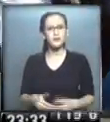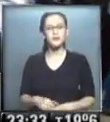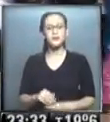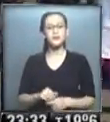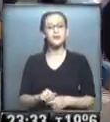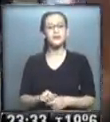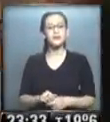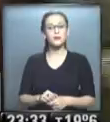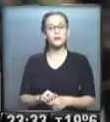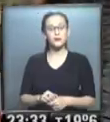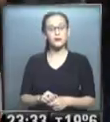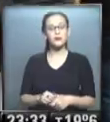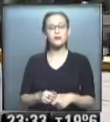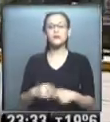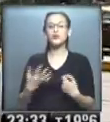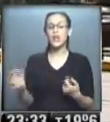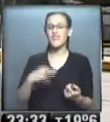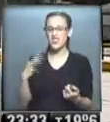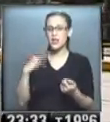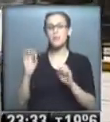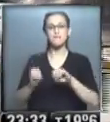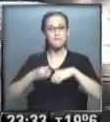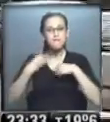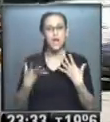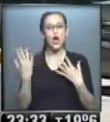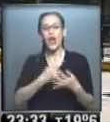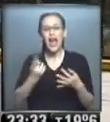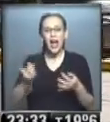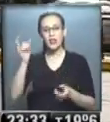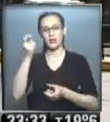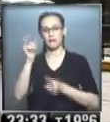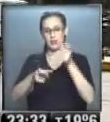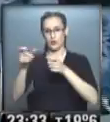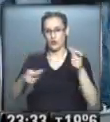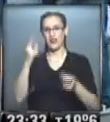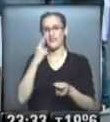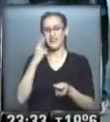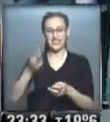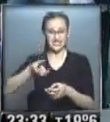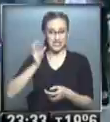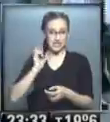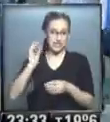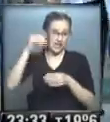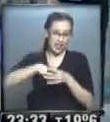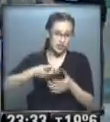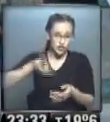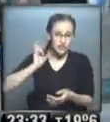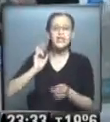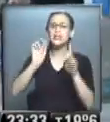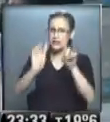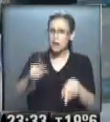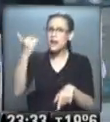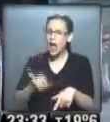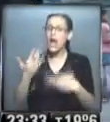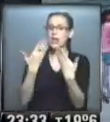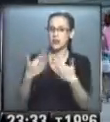y servicios y una vida más plena y mayor bienestar a cada uno de los hijos de nuestra patria es también una tarea de la democracia.